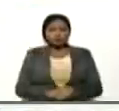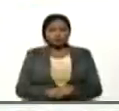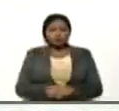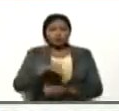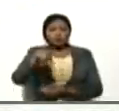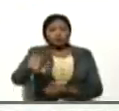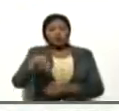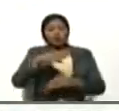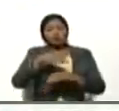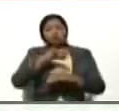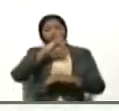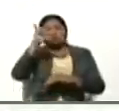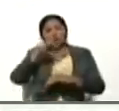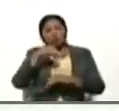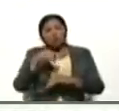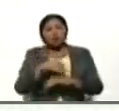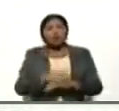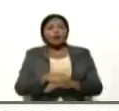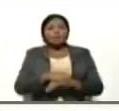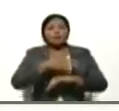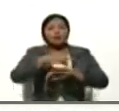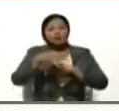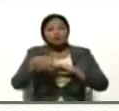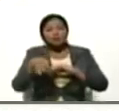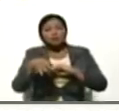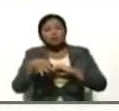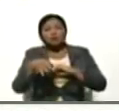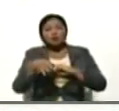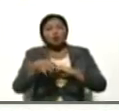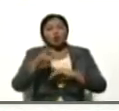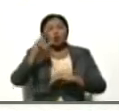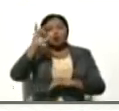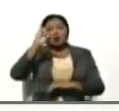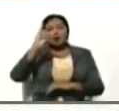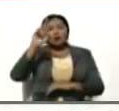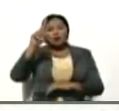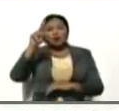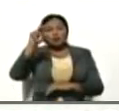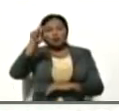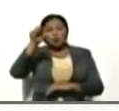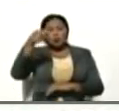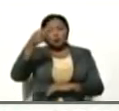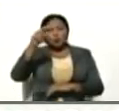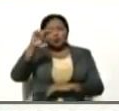Estado Zulia, municipio San Francisco, Dirwins Arrieta.